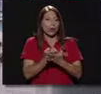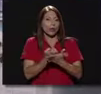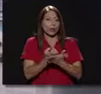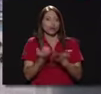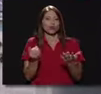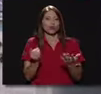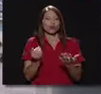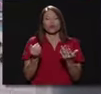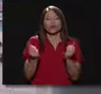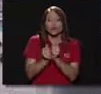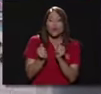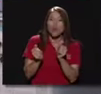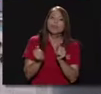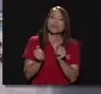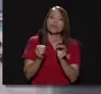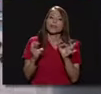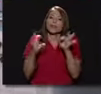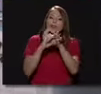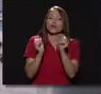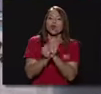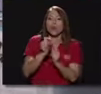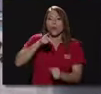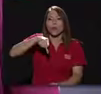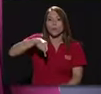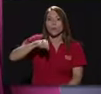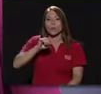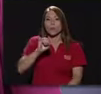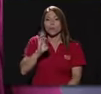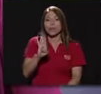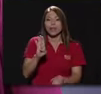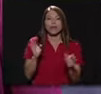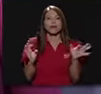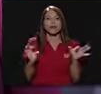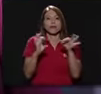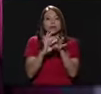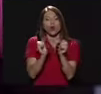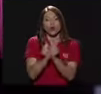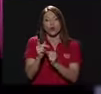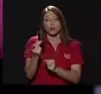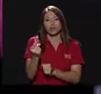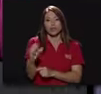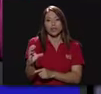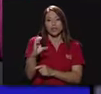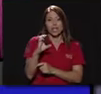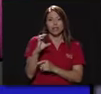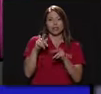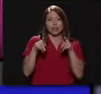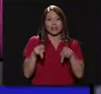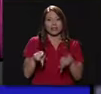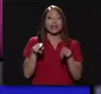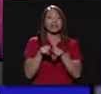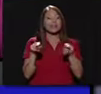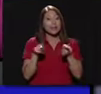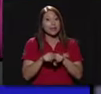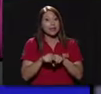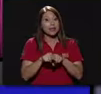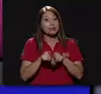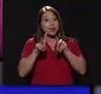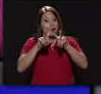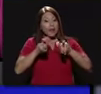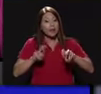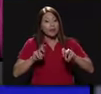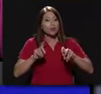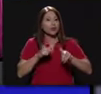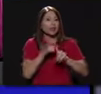en su relación con el Producto Interno Bruto, con los ingresos de las personas, y también lo analizamos desde aspectos